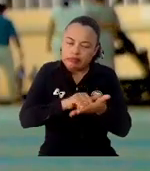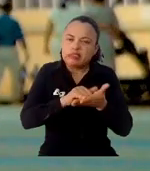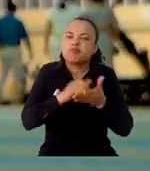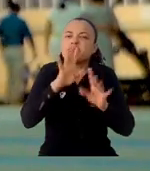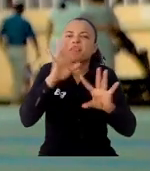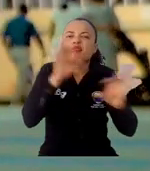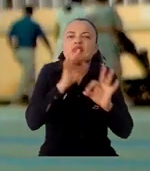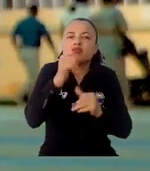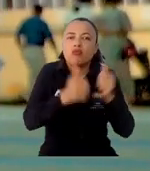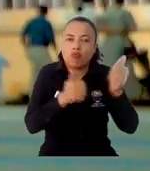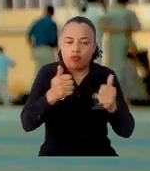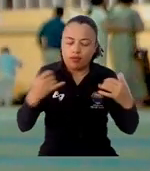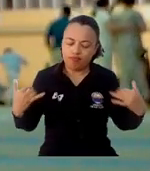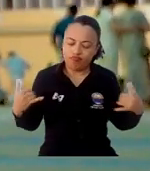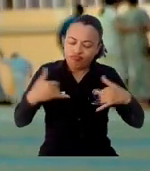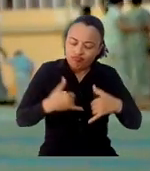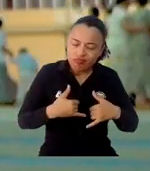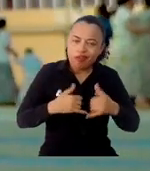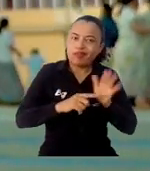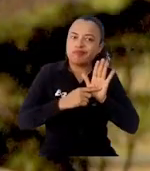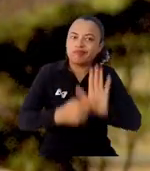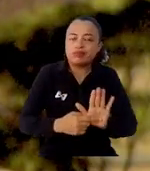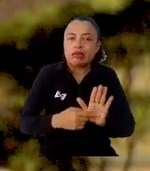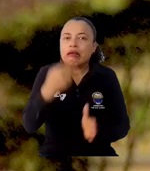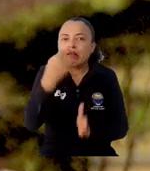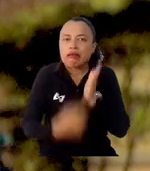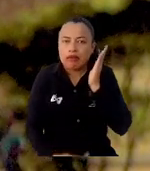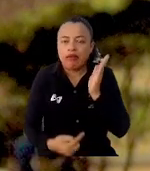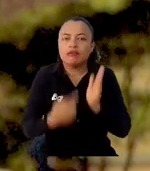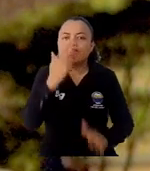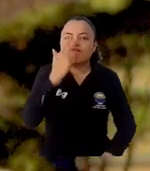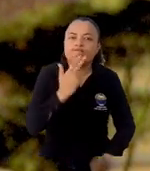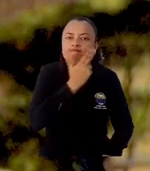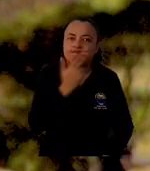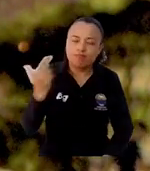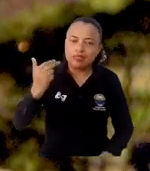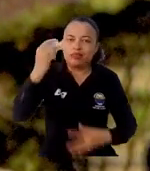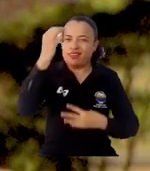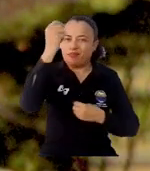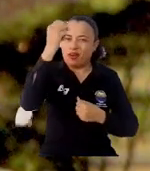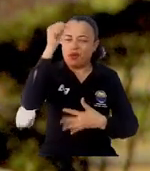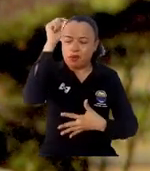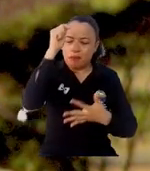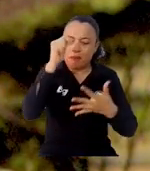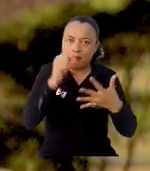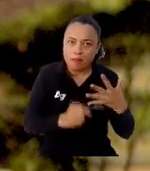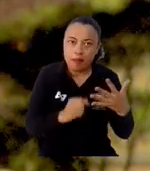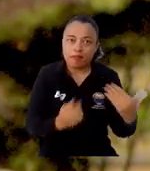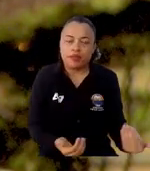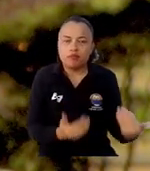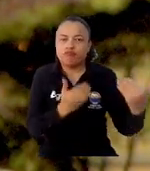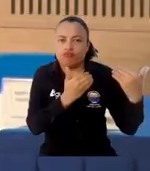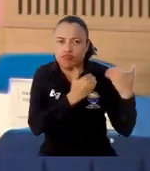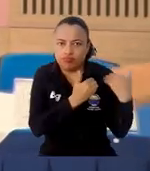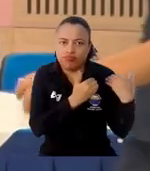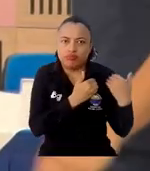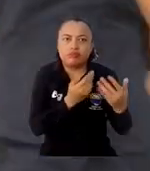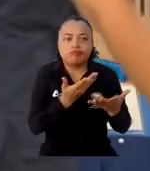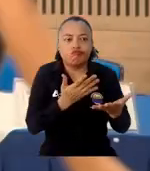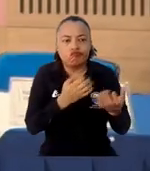Nuevamente haciendo énfasis con nuestra entrega de batas, compromisos que enmarcan valores como lo es